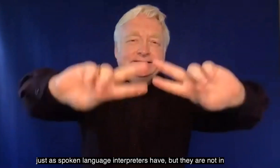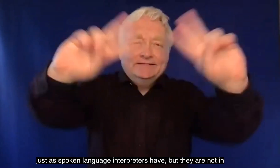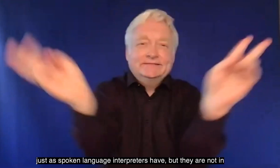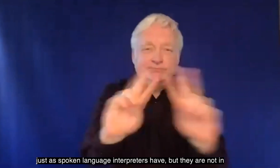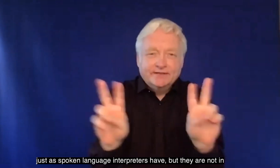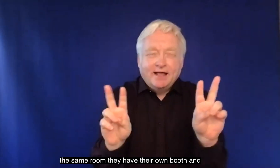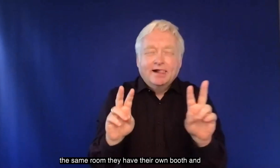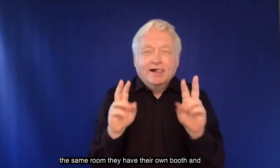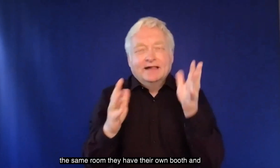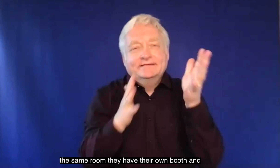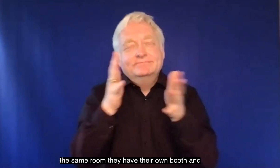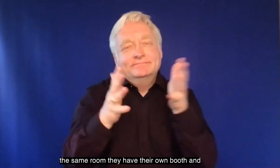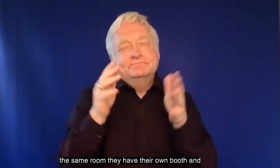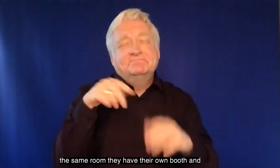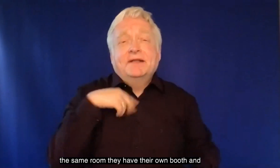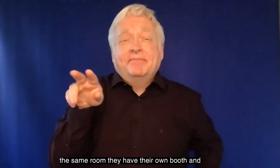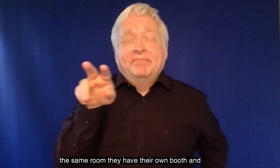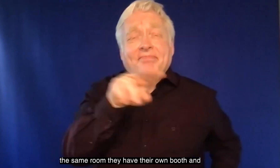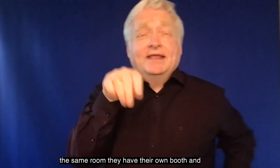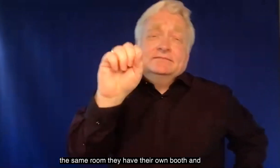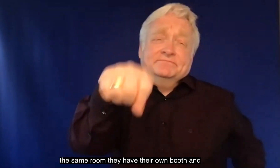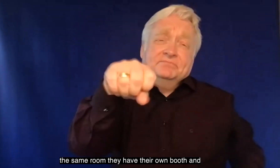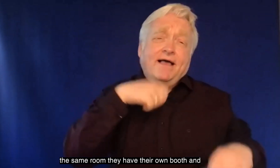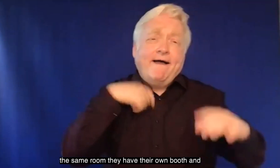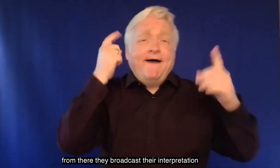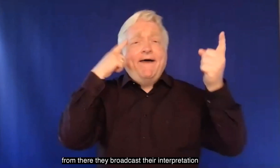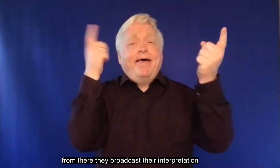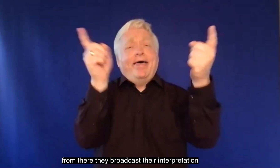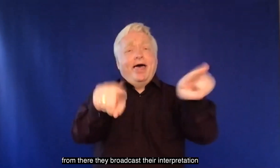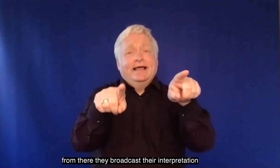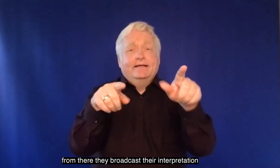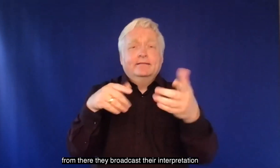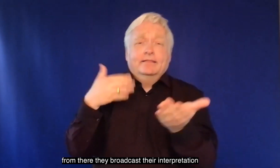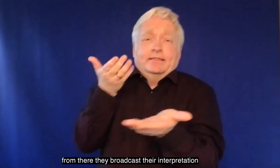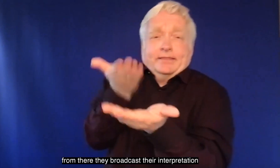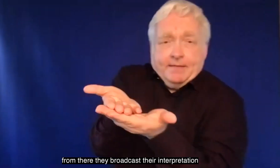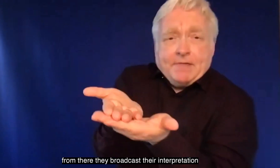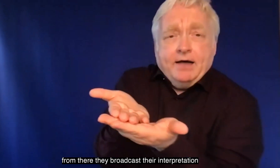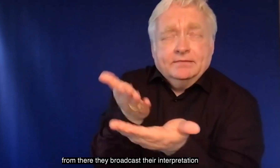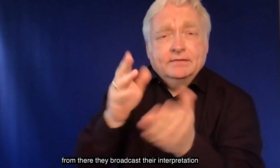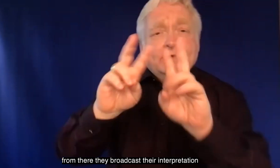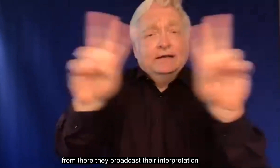la emisión. Me parece interesante pensar sobre ello y ver si es la manera idónea o no, ya que es una de las